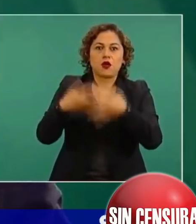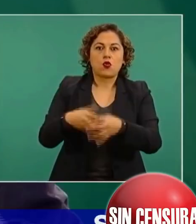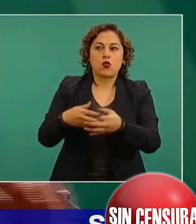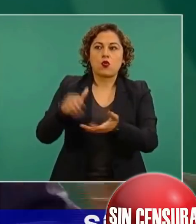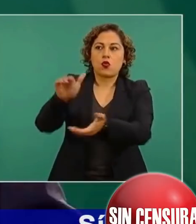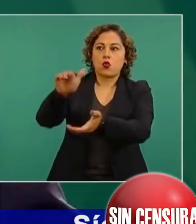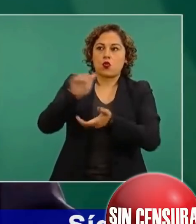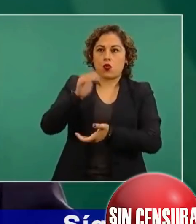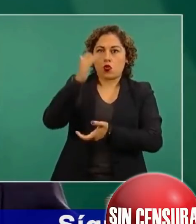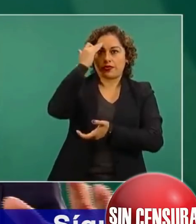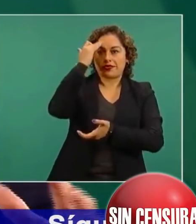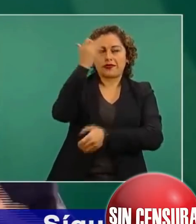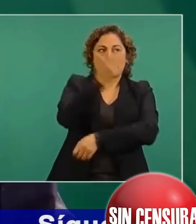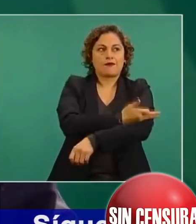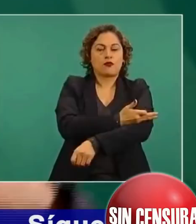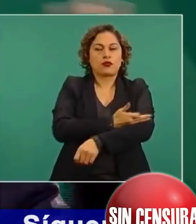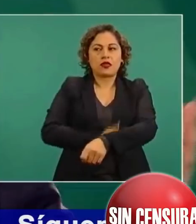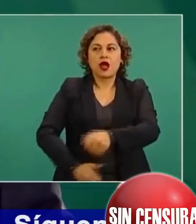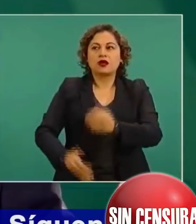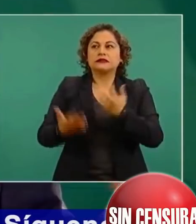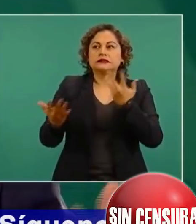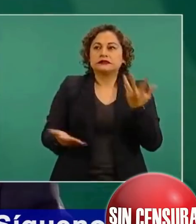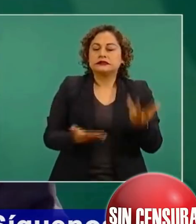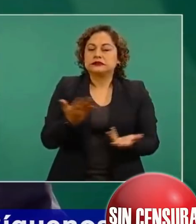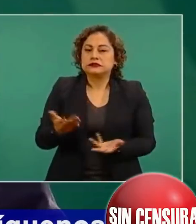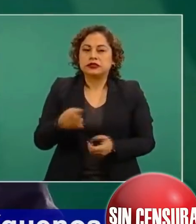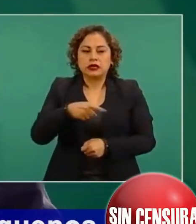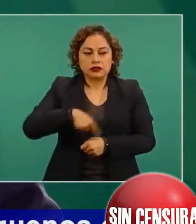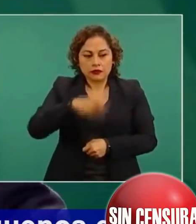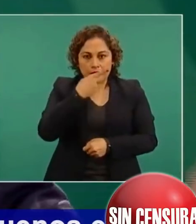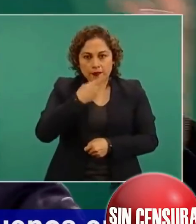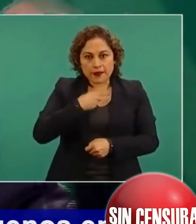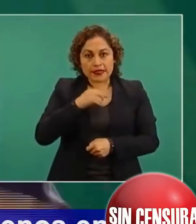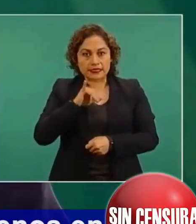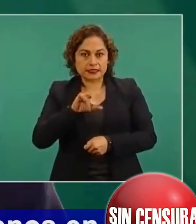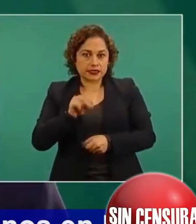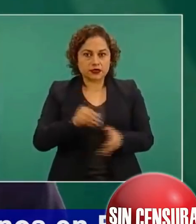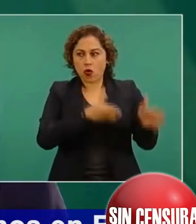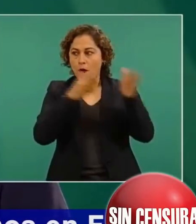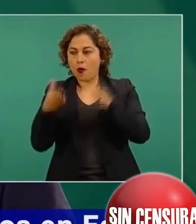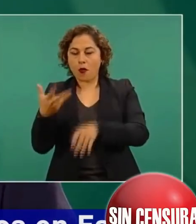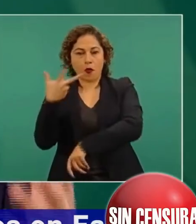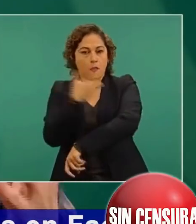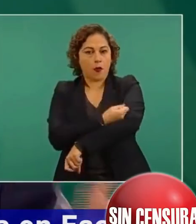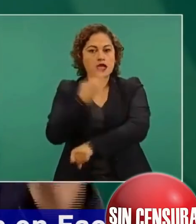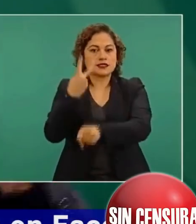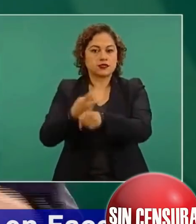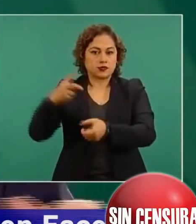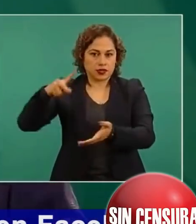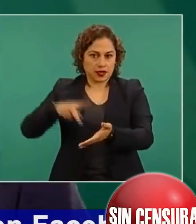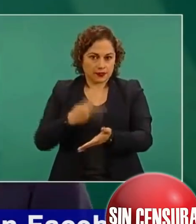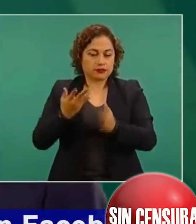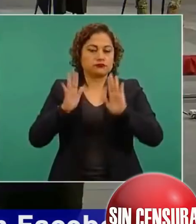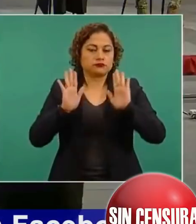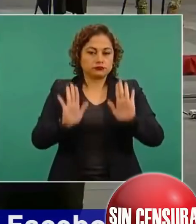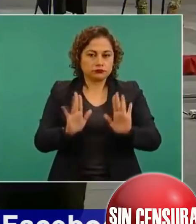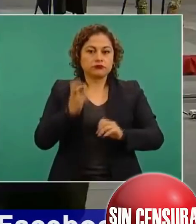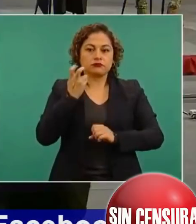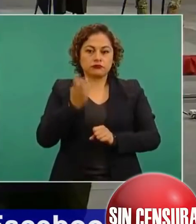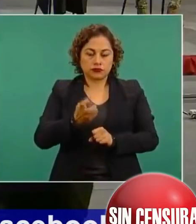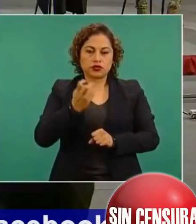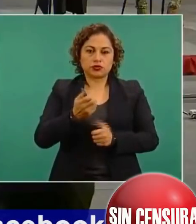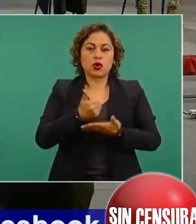tener ampliación de cobertura y posteriormente, cuando vamos a tener la recuperación de dosis, tener las